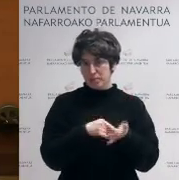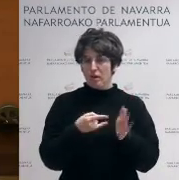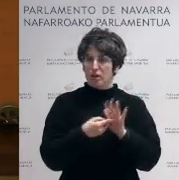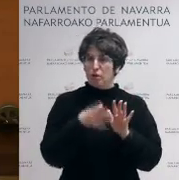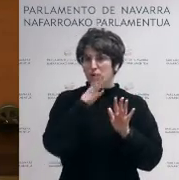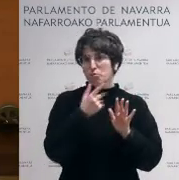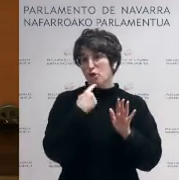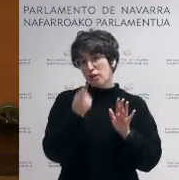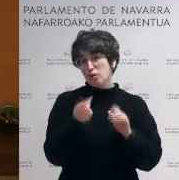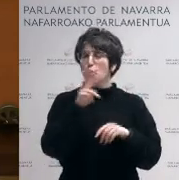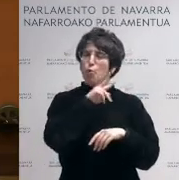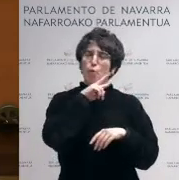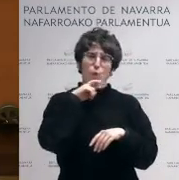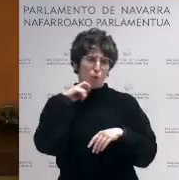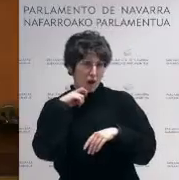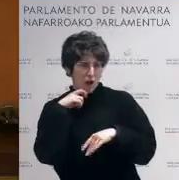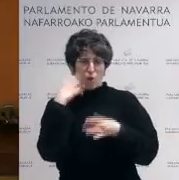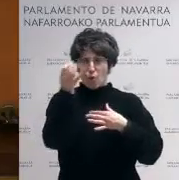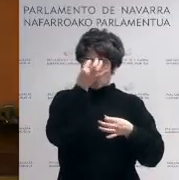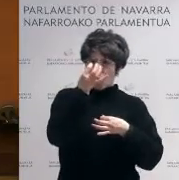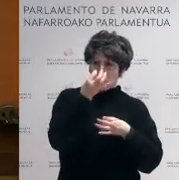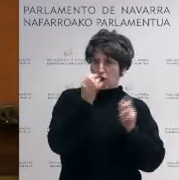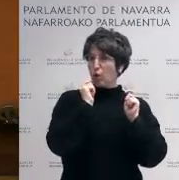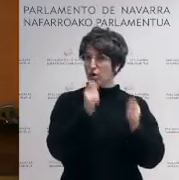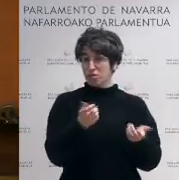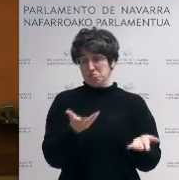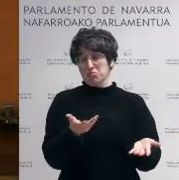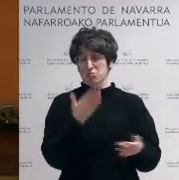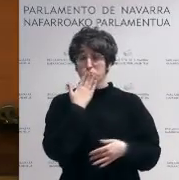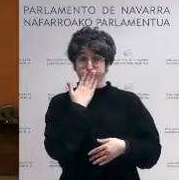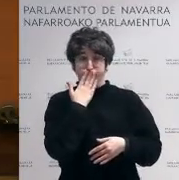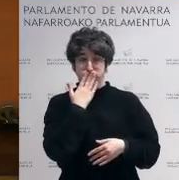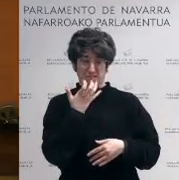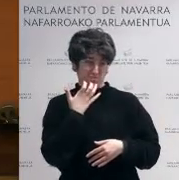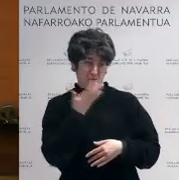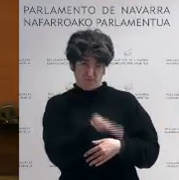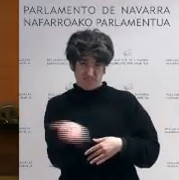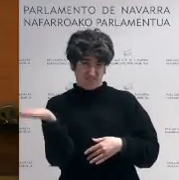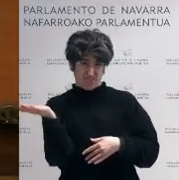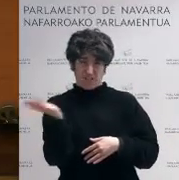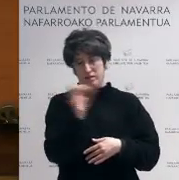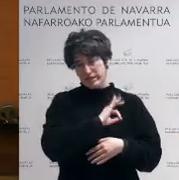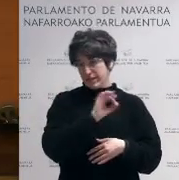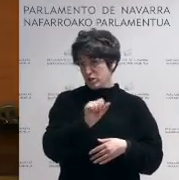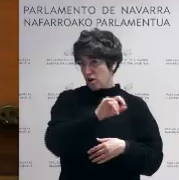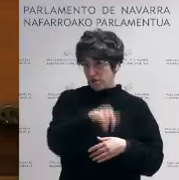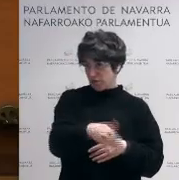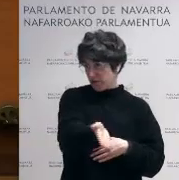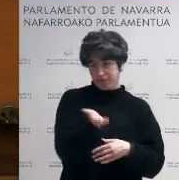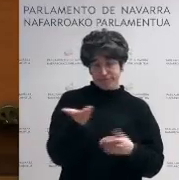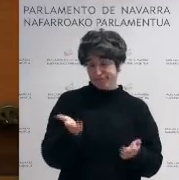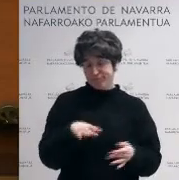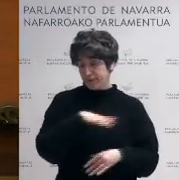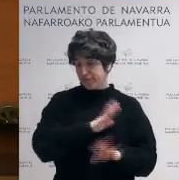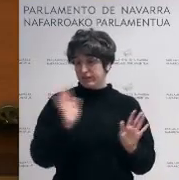valor al informe del Gobierno. Un chiste. Tome rigor, señora Alzorri, en fin. Lo que tendría que hacer este